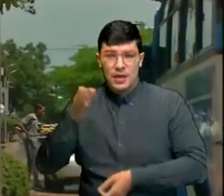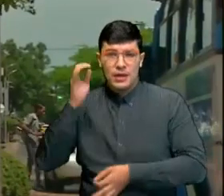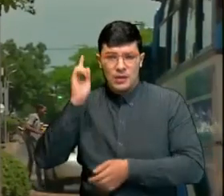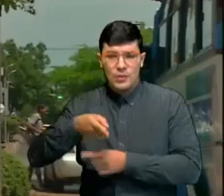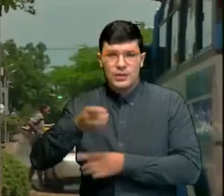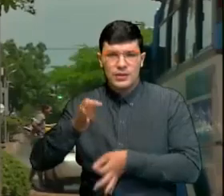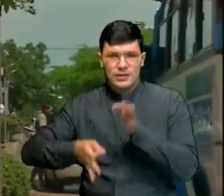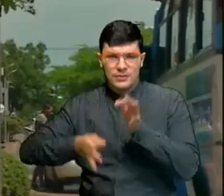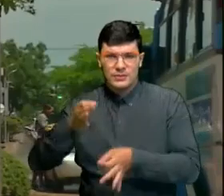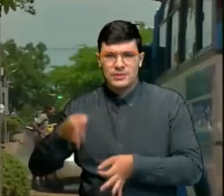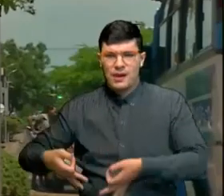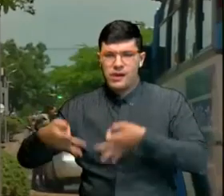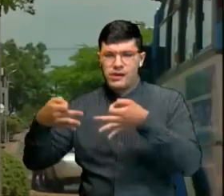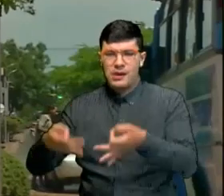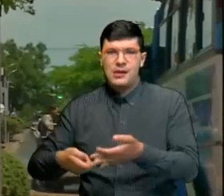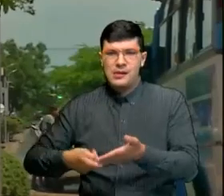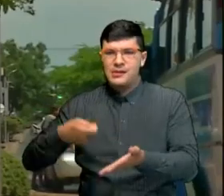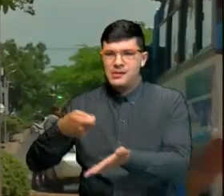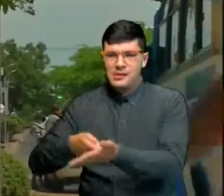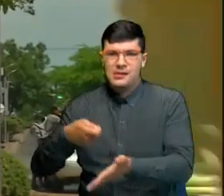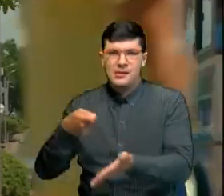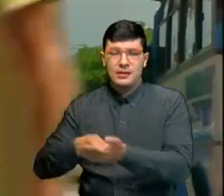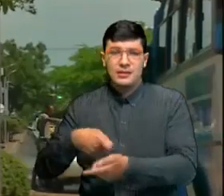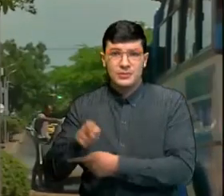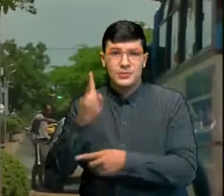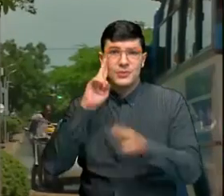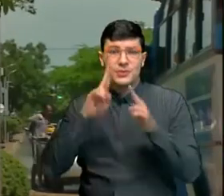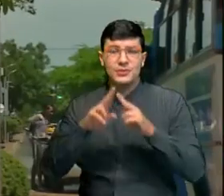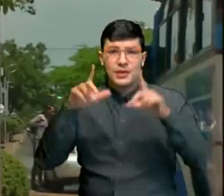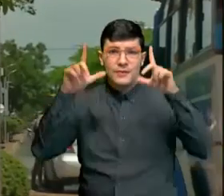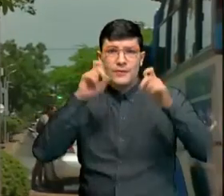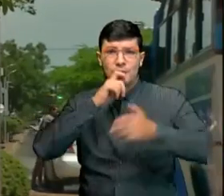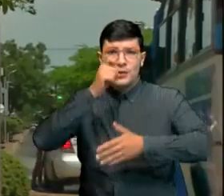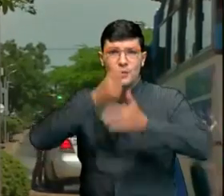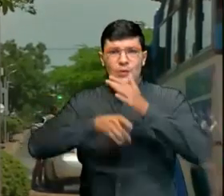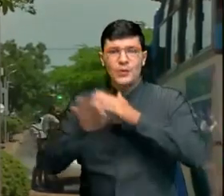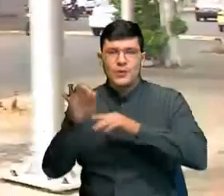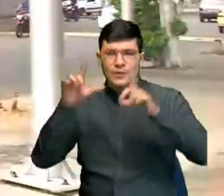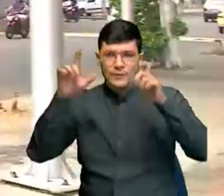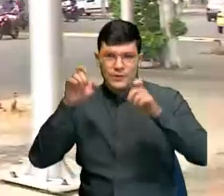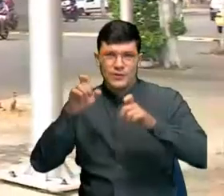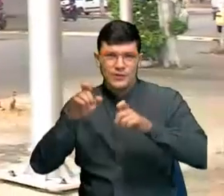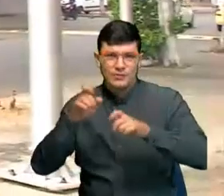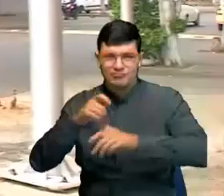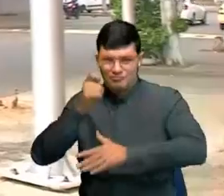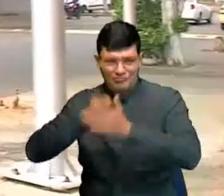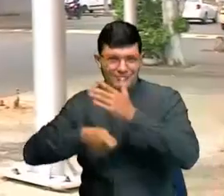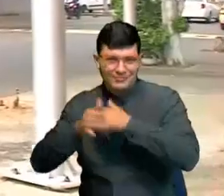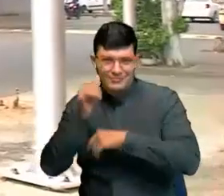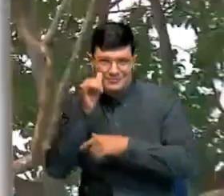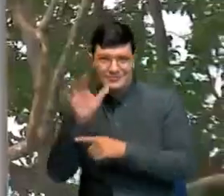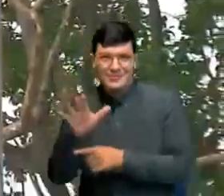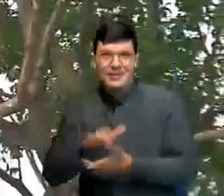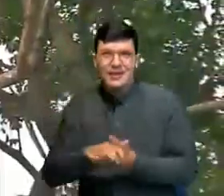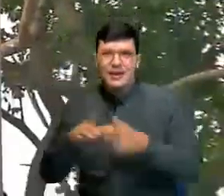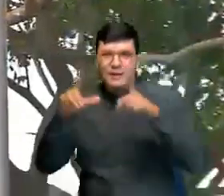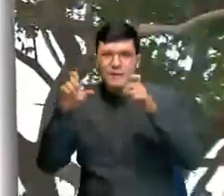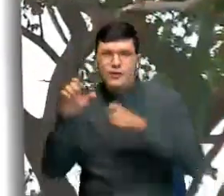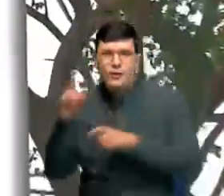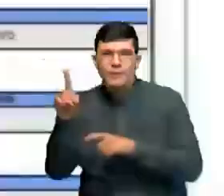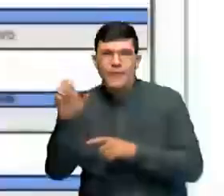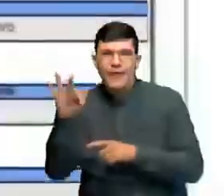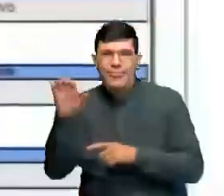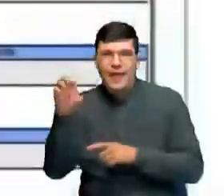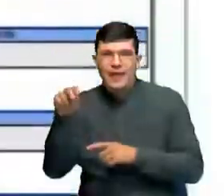suspender el cobro de las conocidas como fotomultas o fotodetecciones. En Cúcuta se llaman fotodetecciones y el